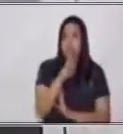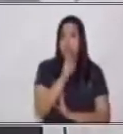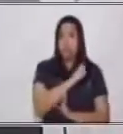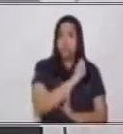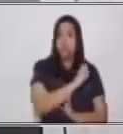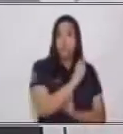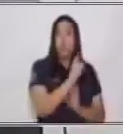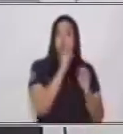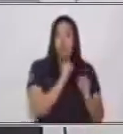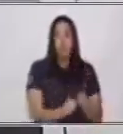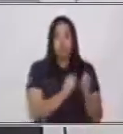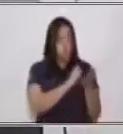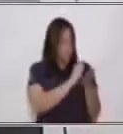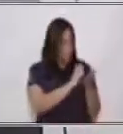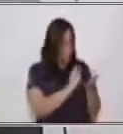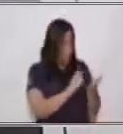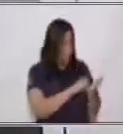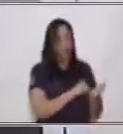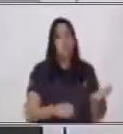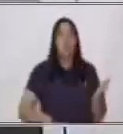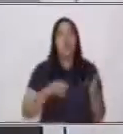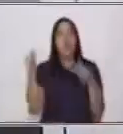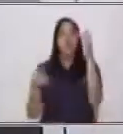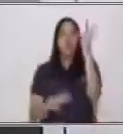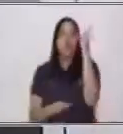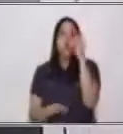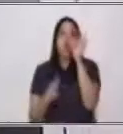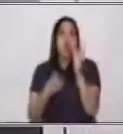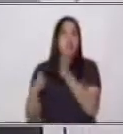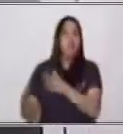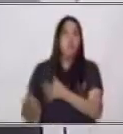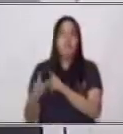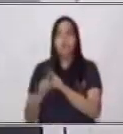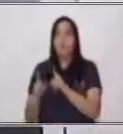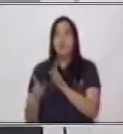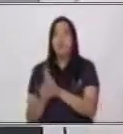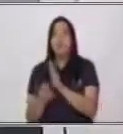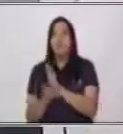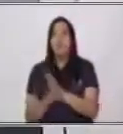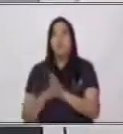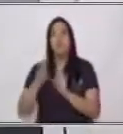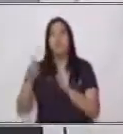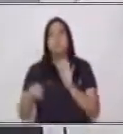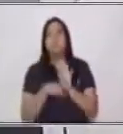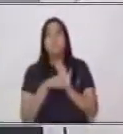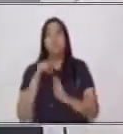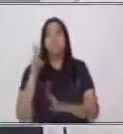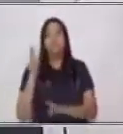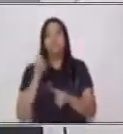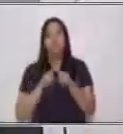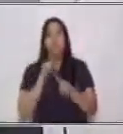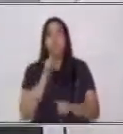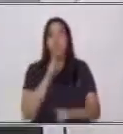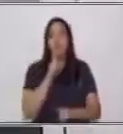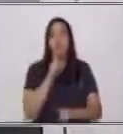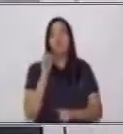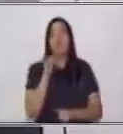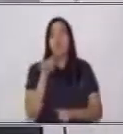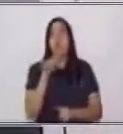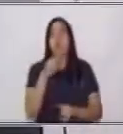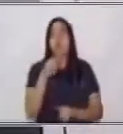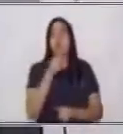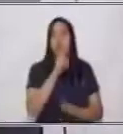abajo. Luego vamos a formar este 0, luego estos y por último ese. Entonces vamos a ir, para